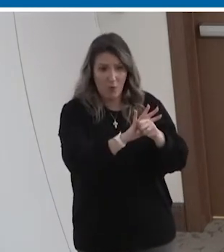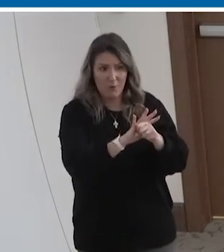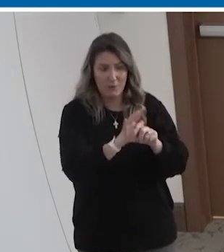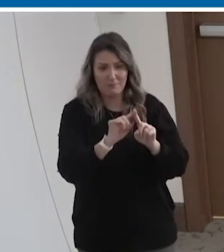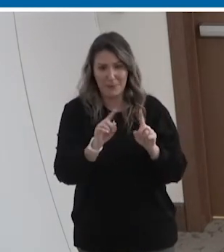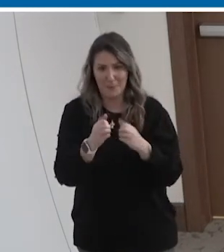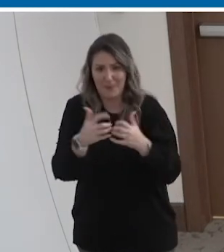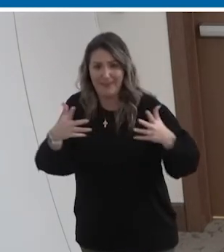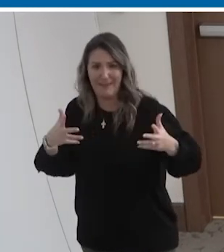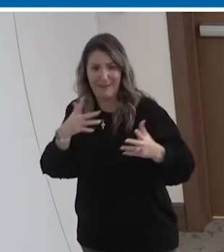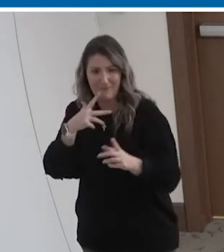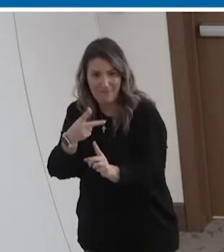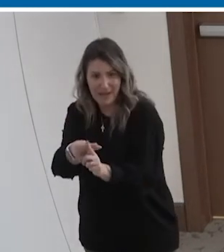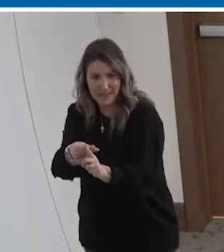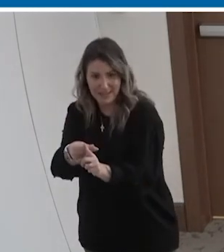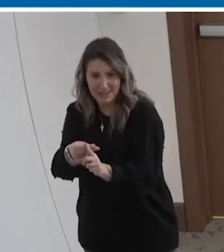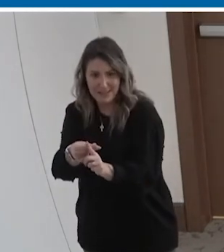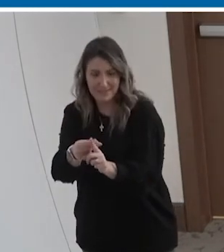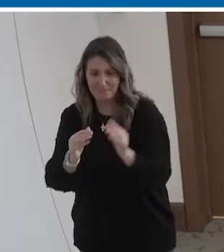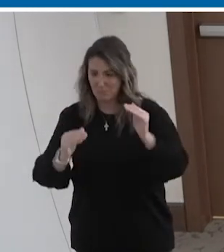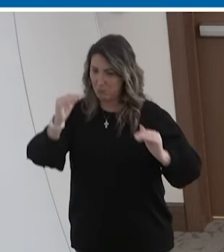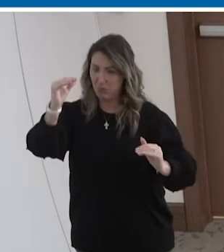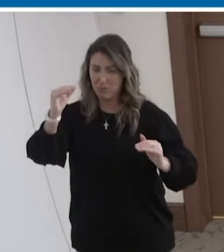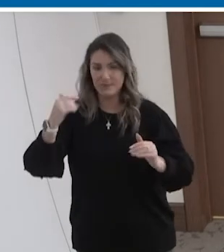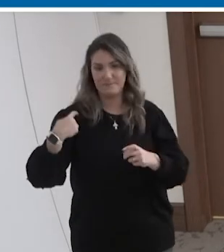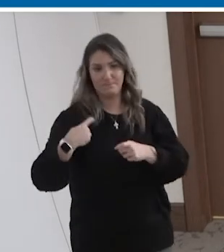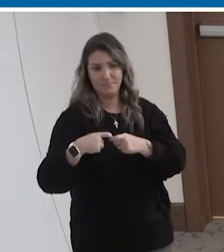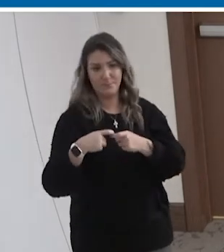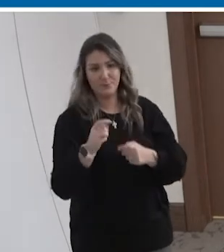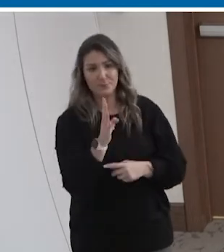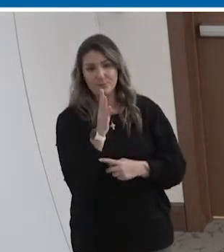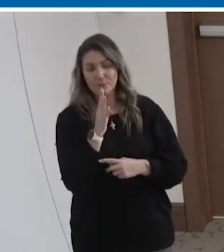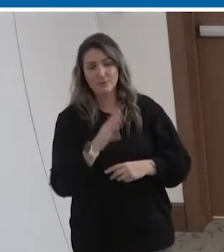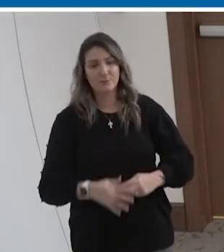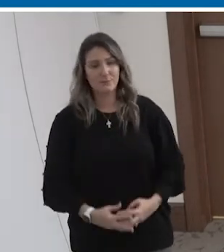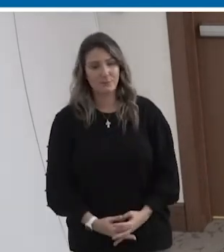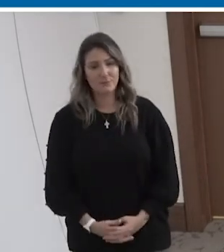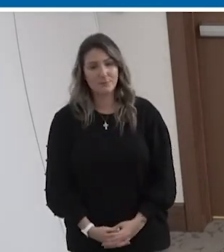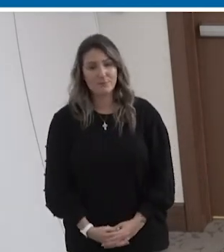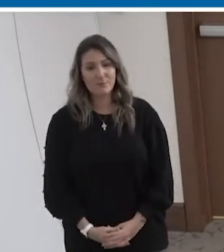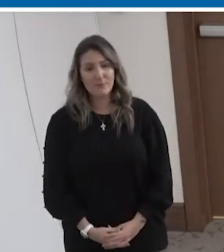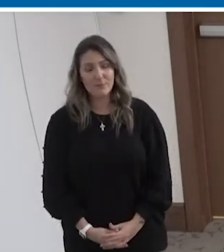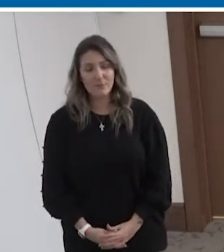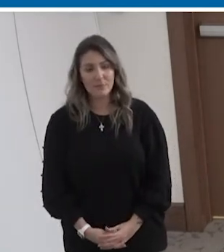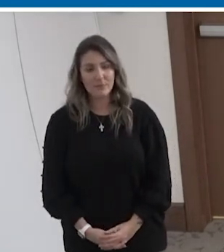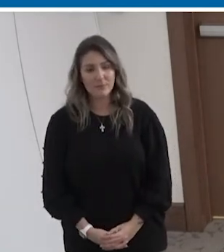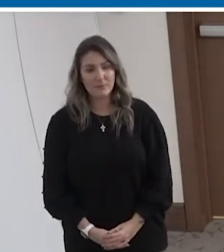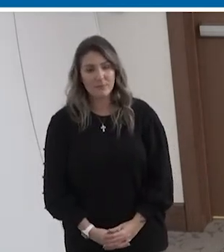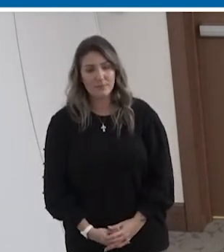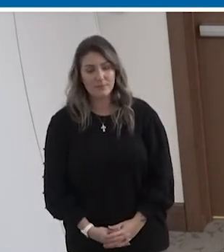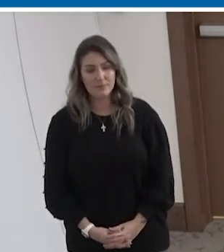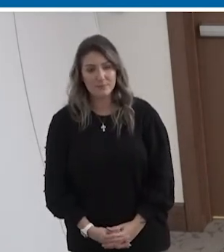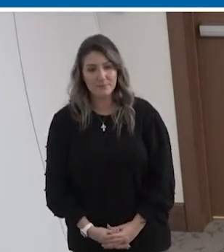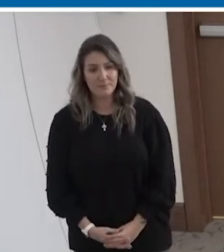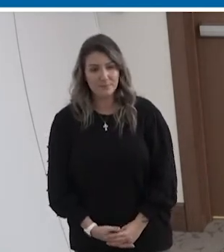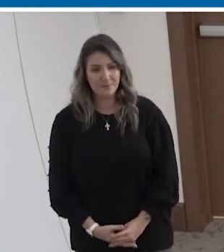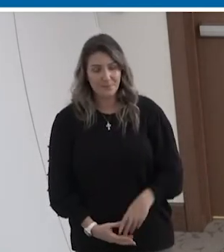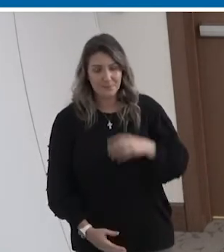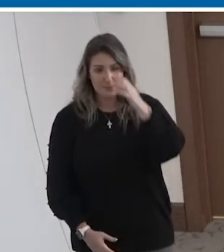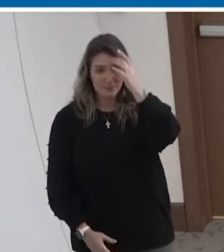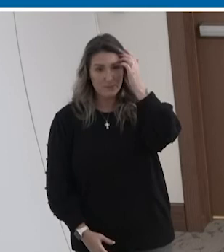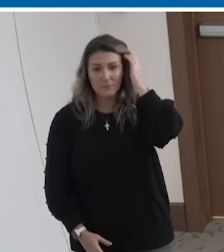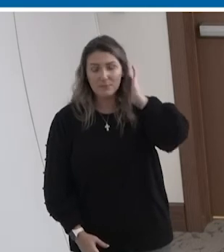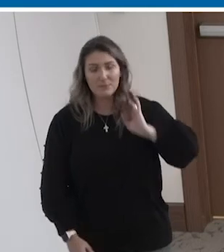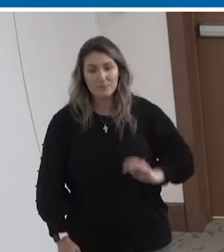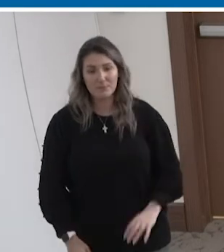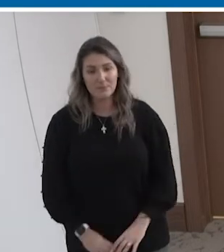mencionado mi colega, las personas que se han